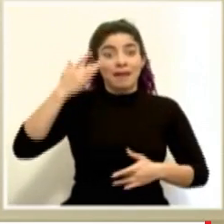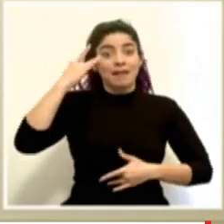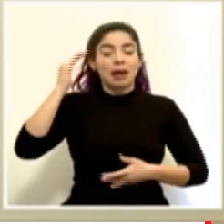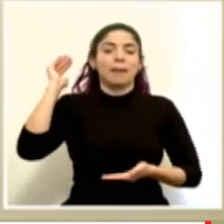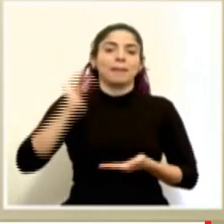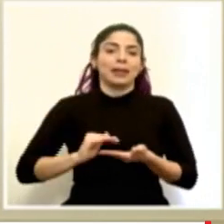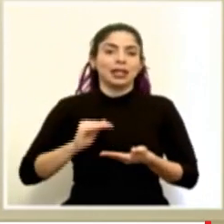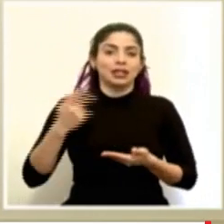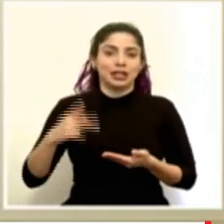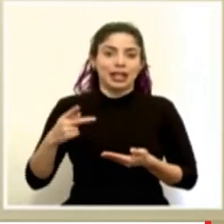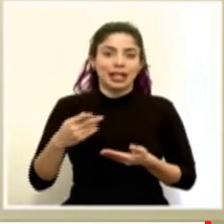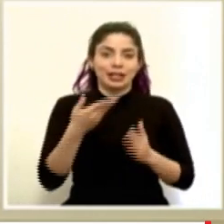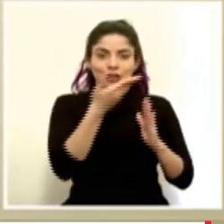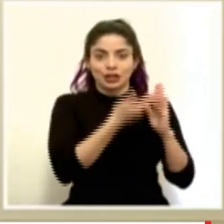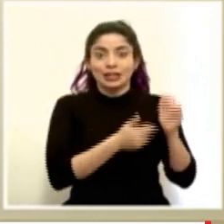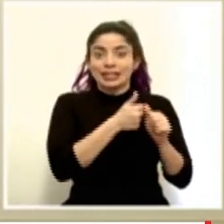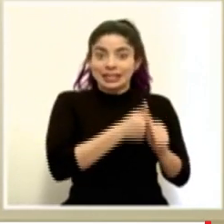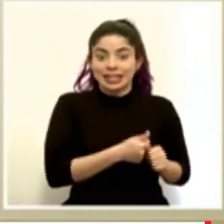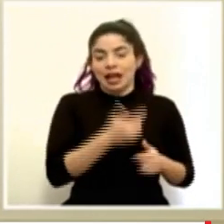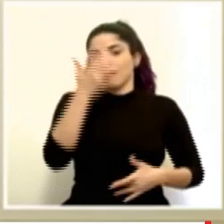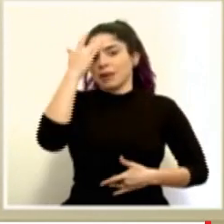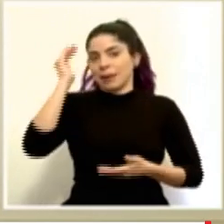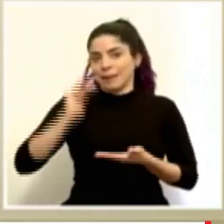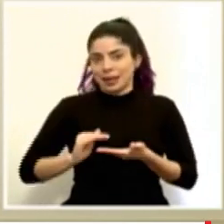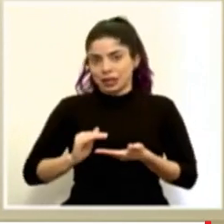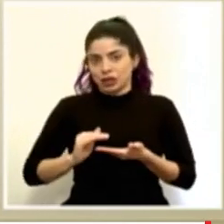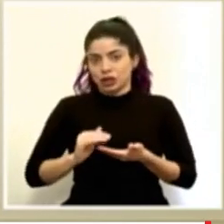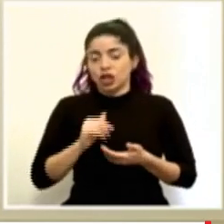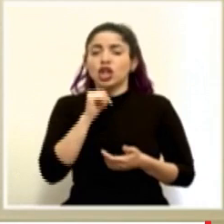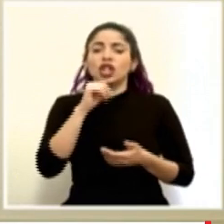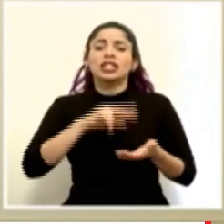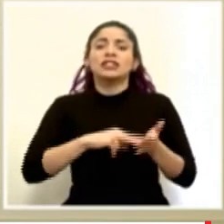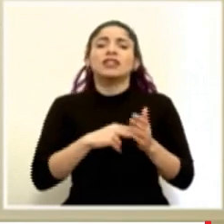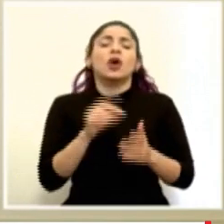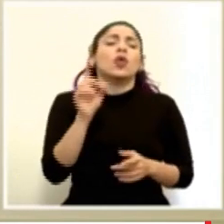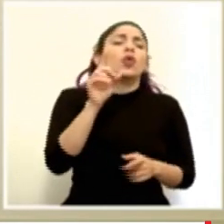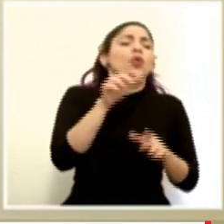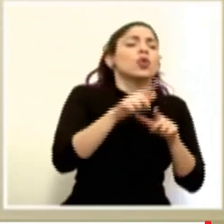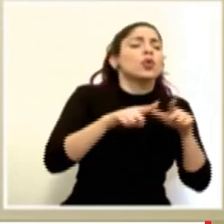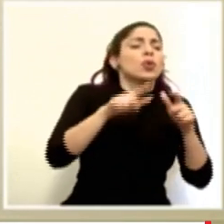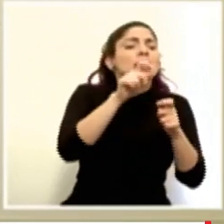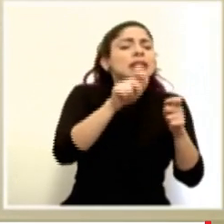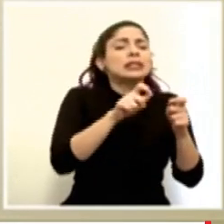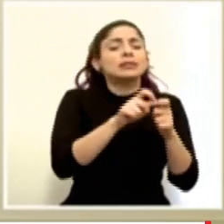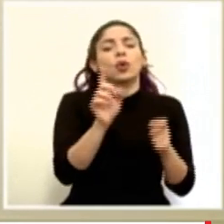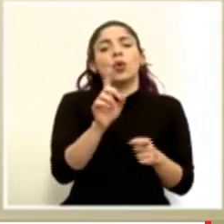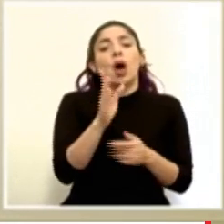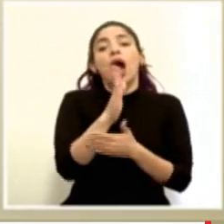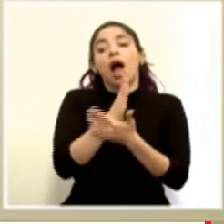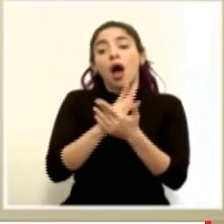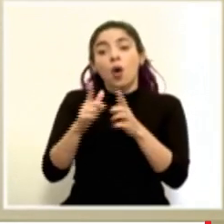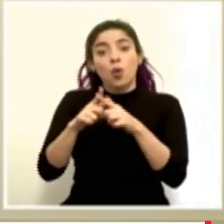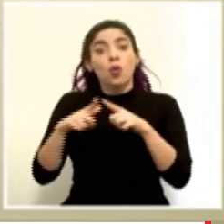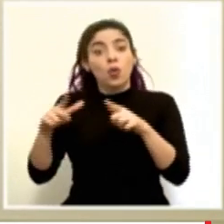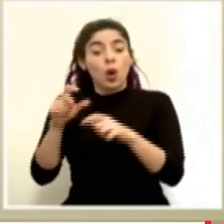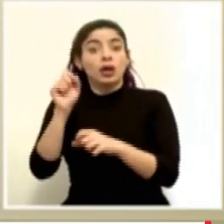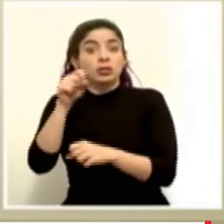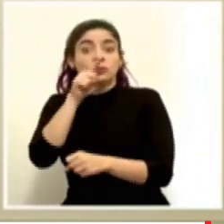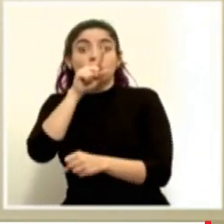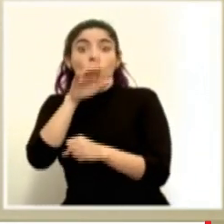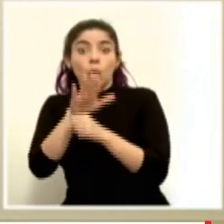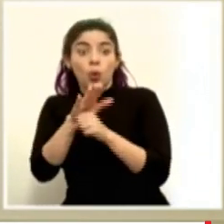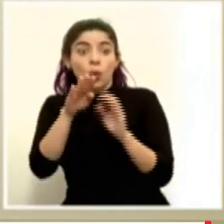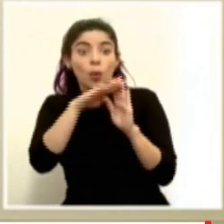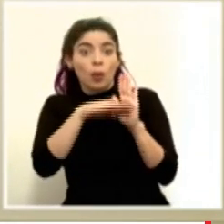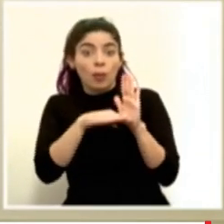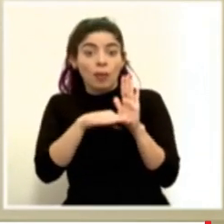Entonces, en realidad, no es que existen lugares específicos, sino más bien lugares en donde los protocolos se cumplen